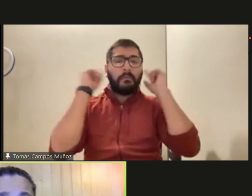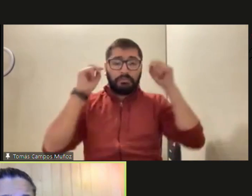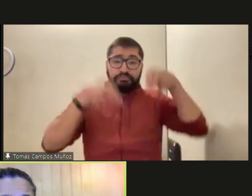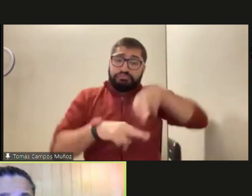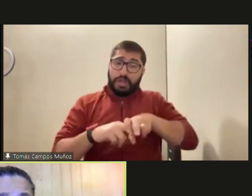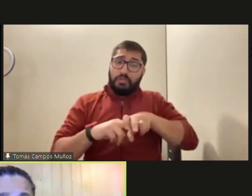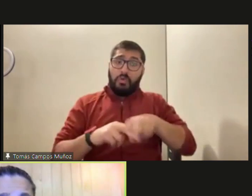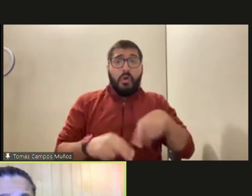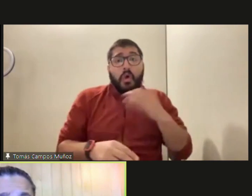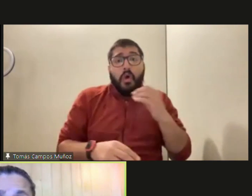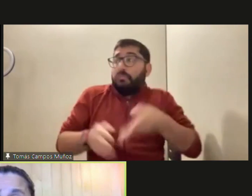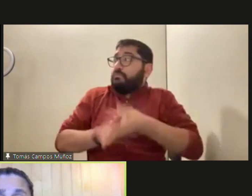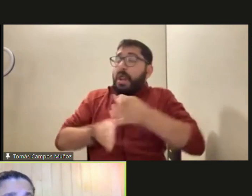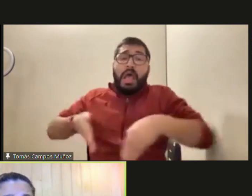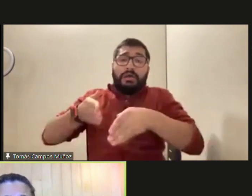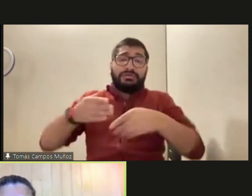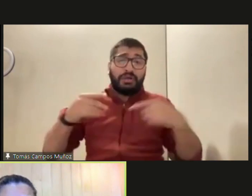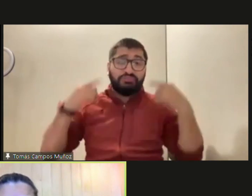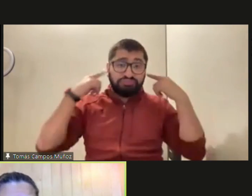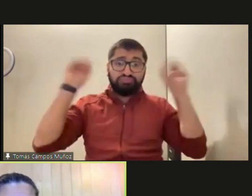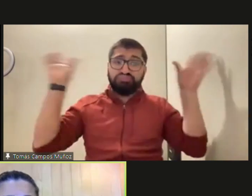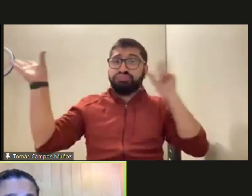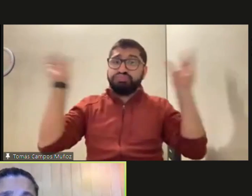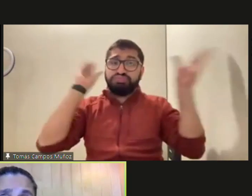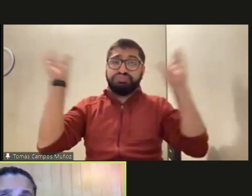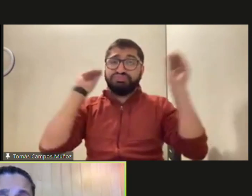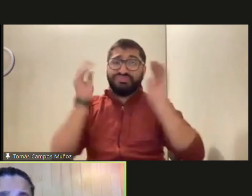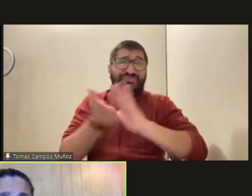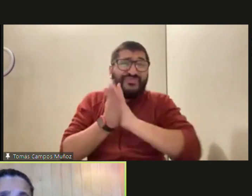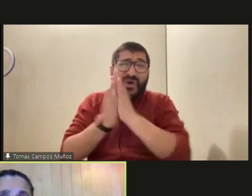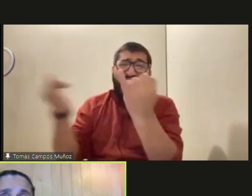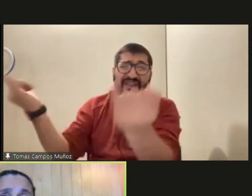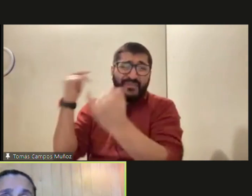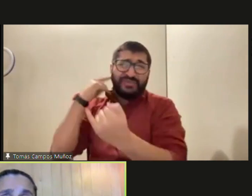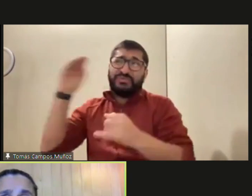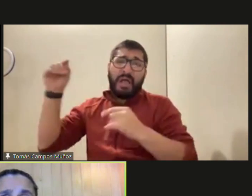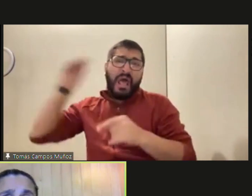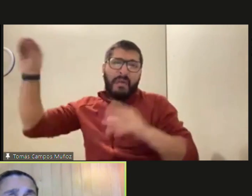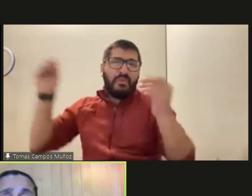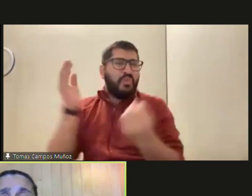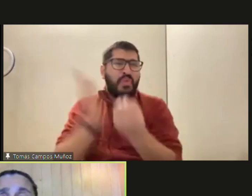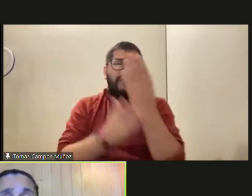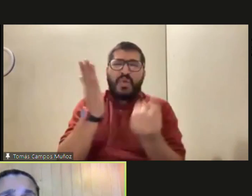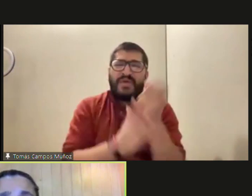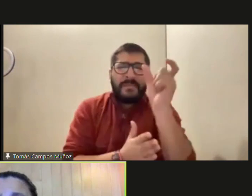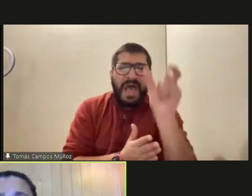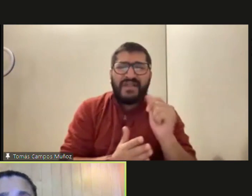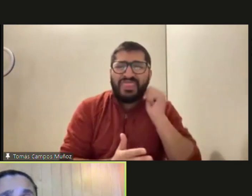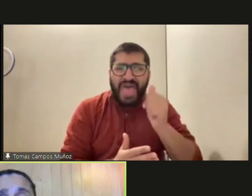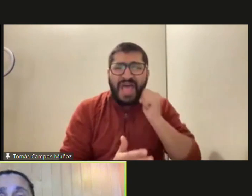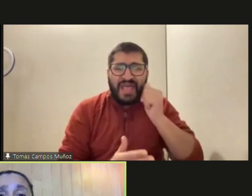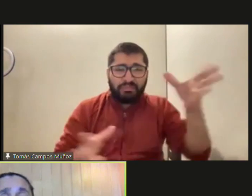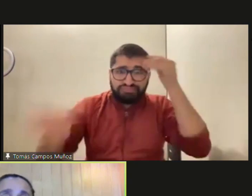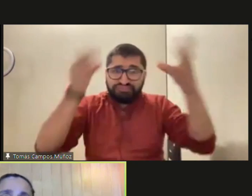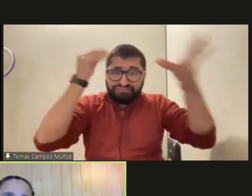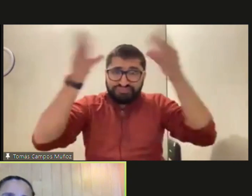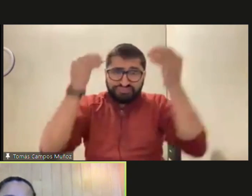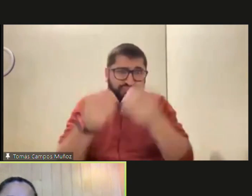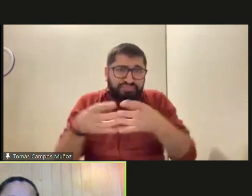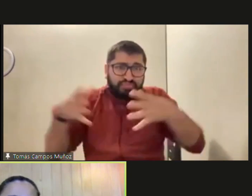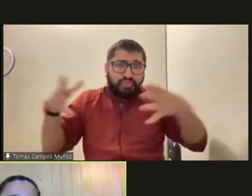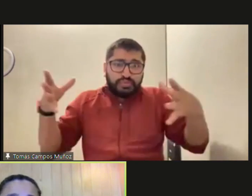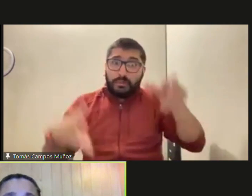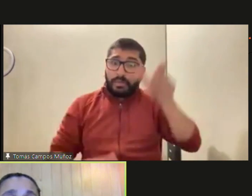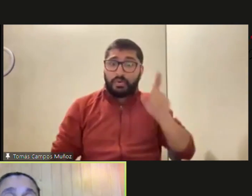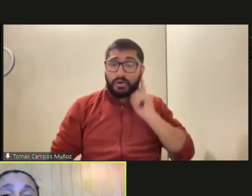teniendo barreras de información. Nosotros no escuchamos, hay personas que no tienen acceso al español tampoco, no escuchamos nada, no tenemos acceso a ninguna